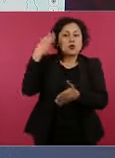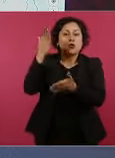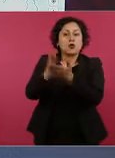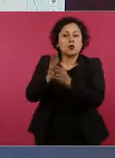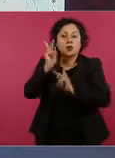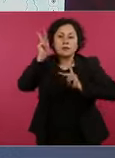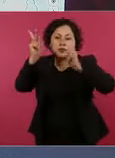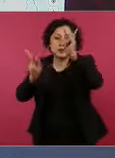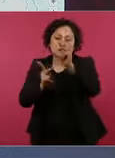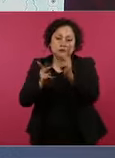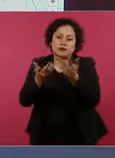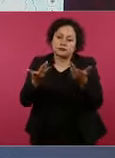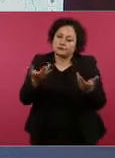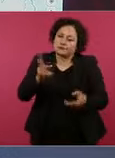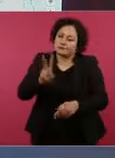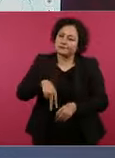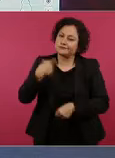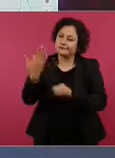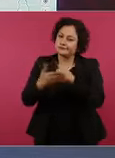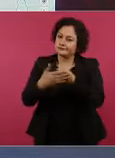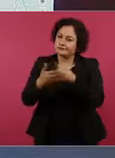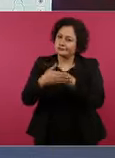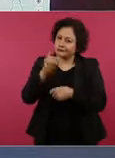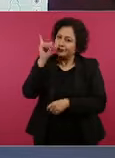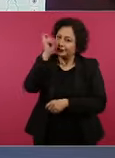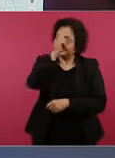va a toda esta zona,